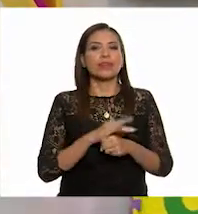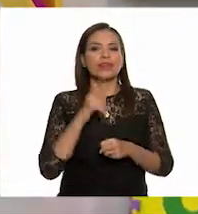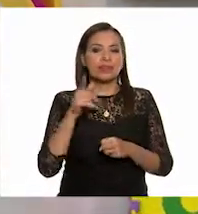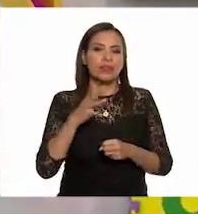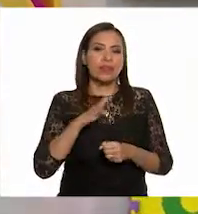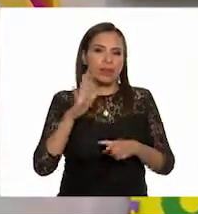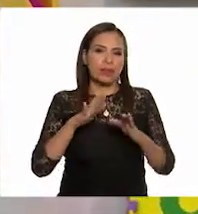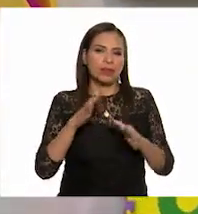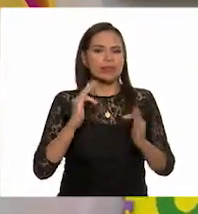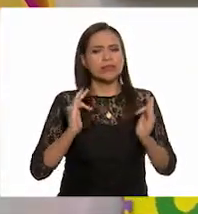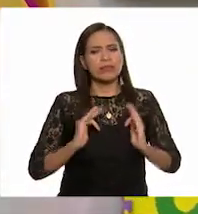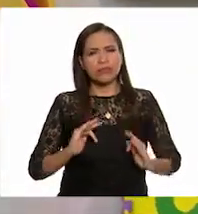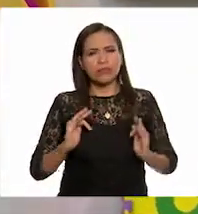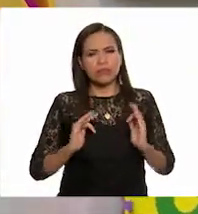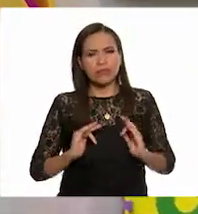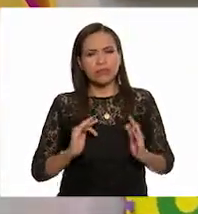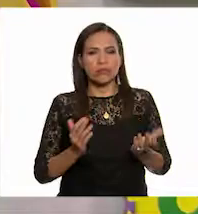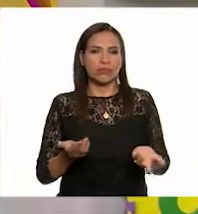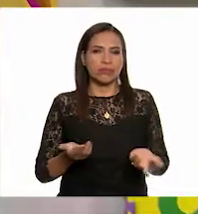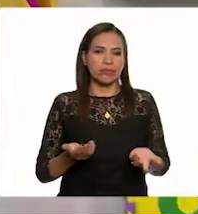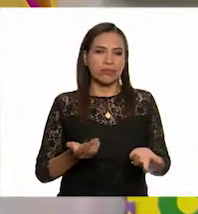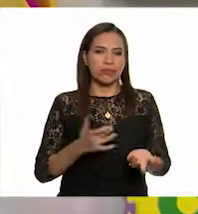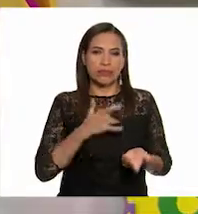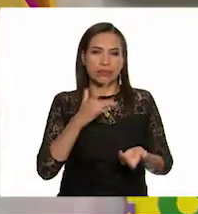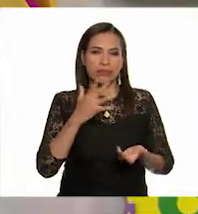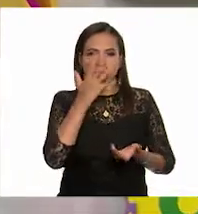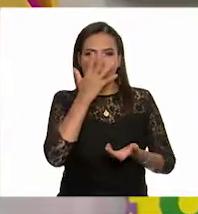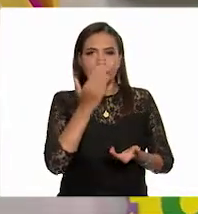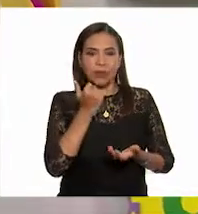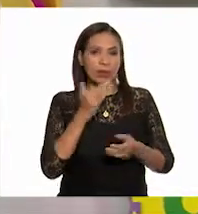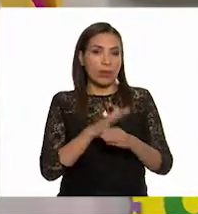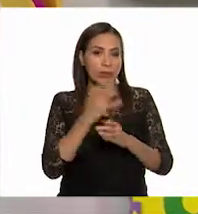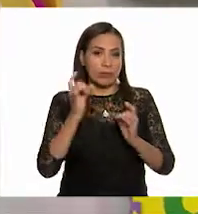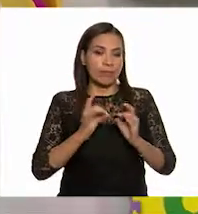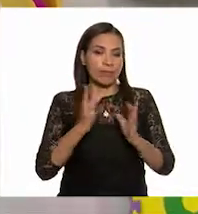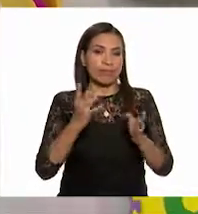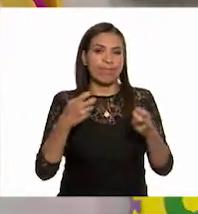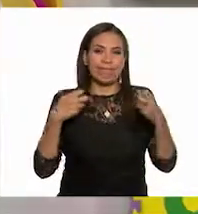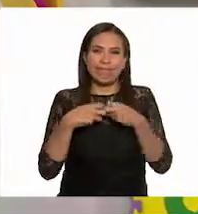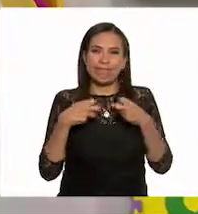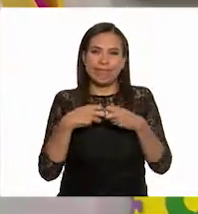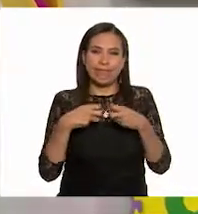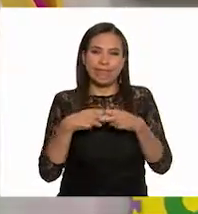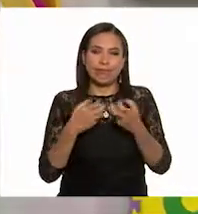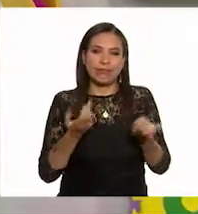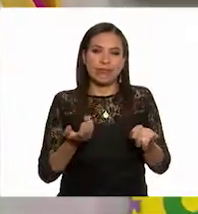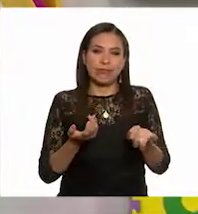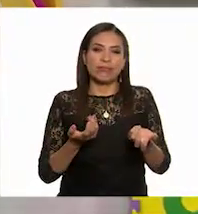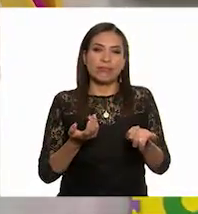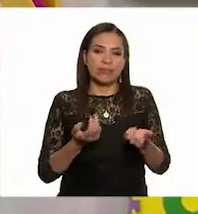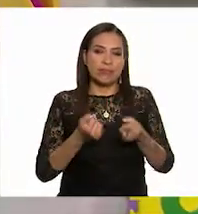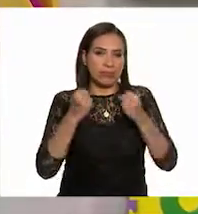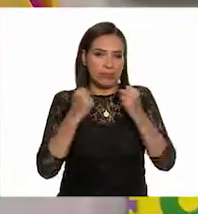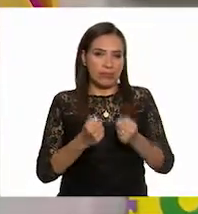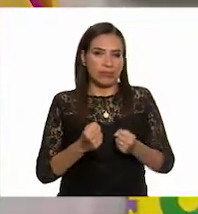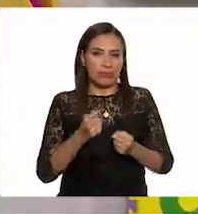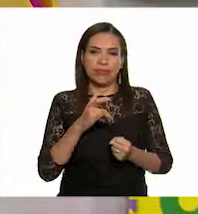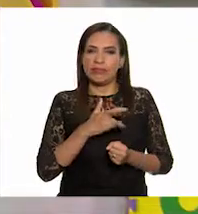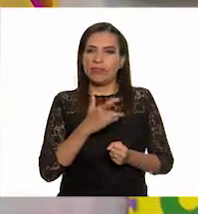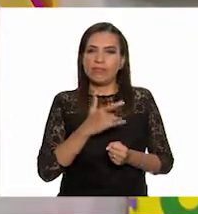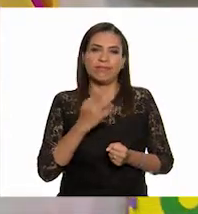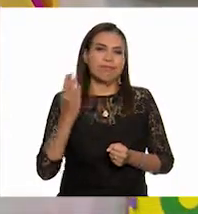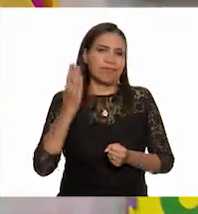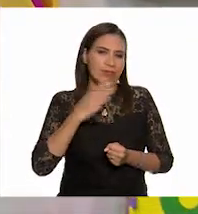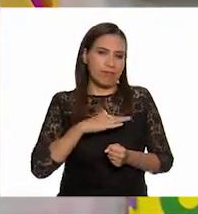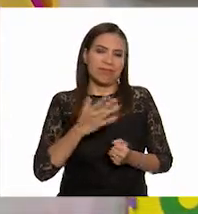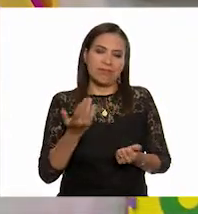él suele ser muy tranquilo e introvertido. Y ante esta situación que lo pone muy nervioso, pues seguro que no la está